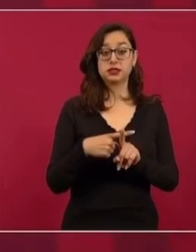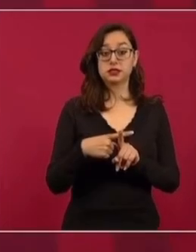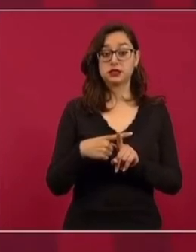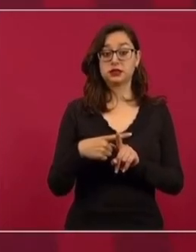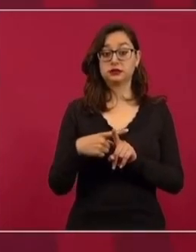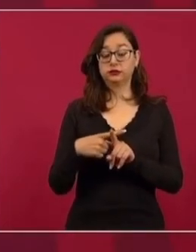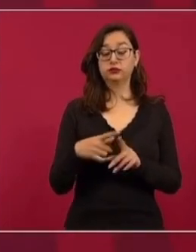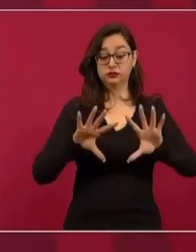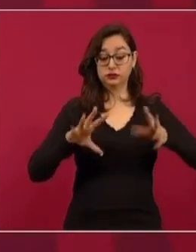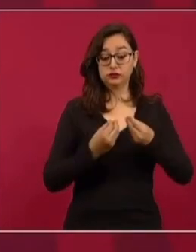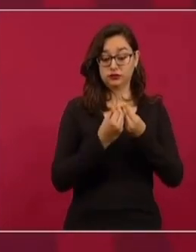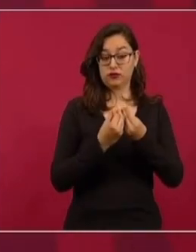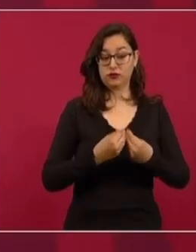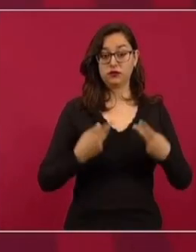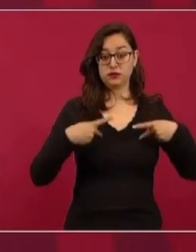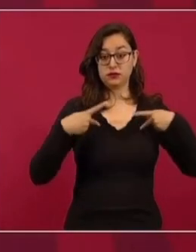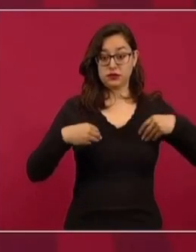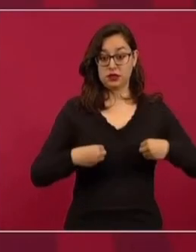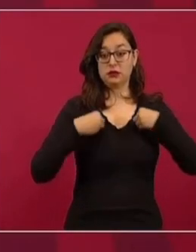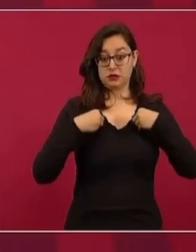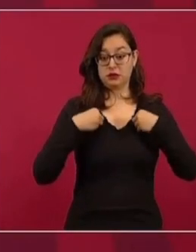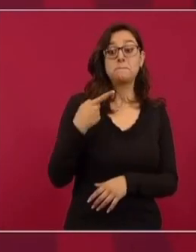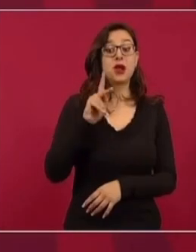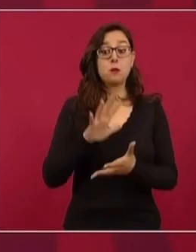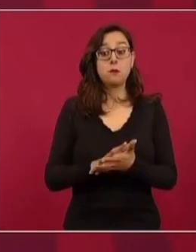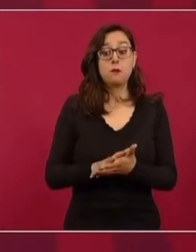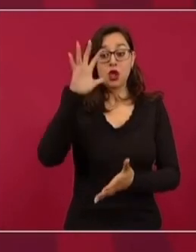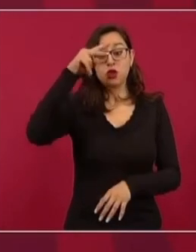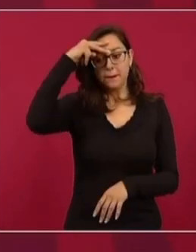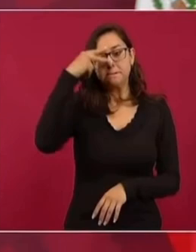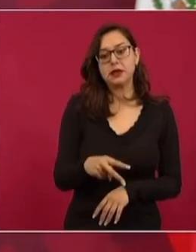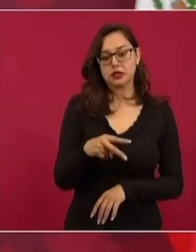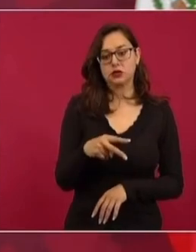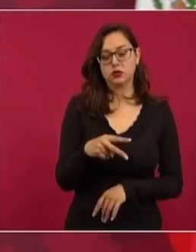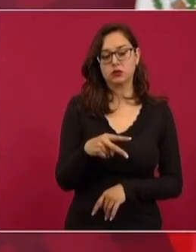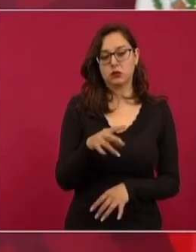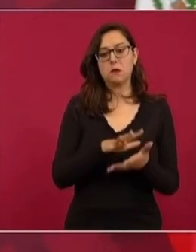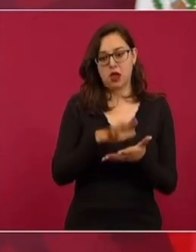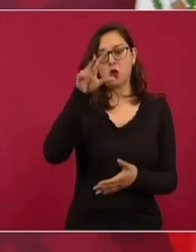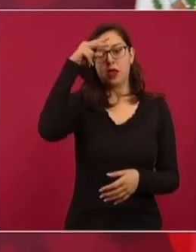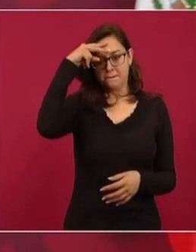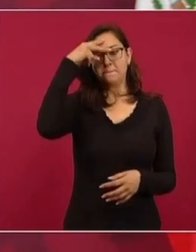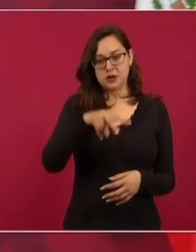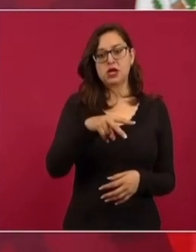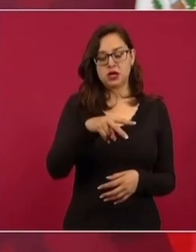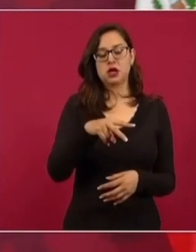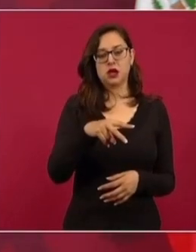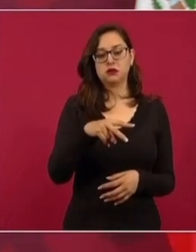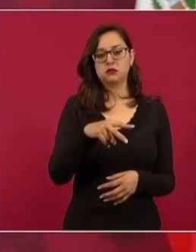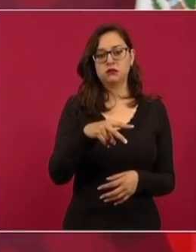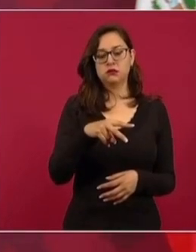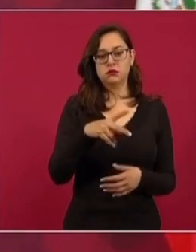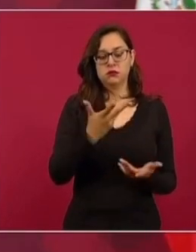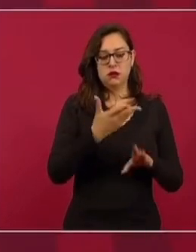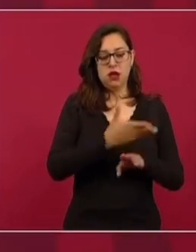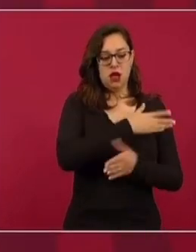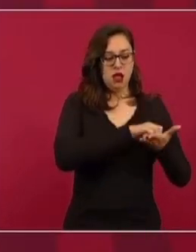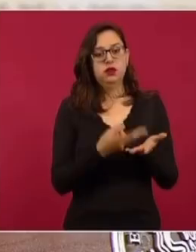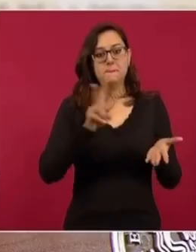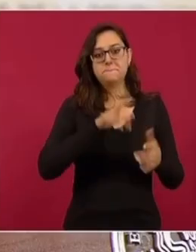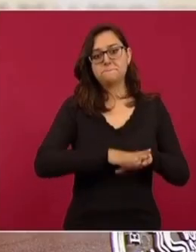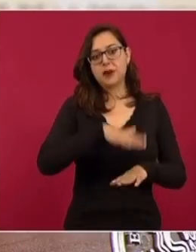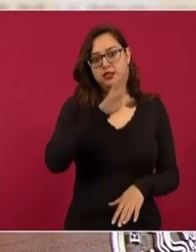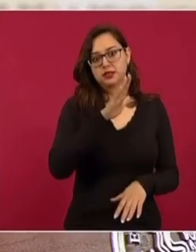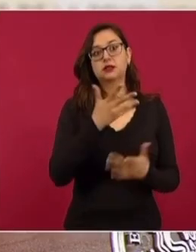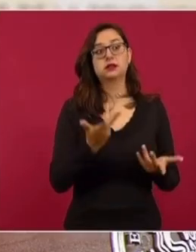y de modo que aumenta el número de mexicanos en Estados Unidos. Son más de los que se tenían en el último censo.